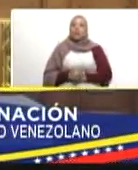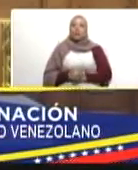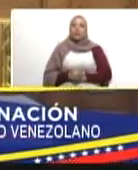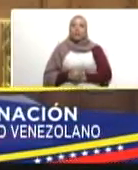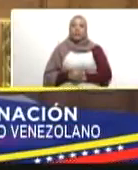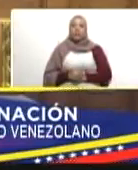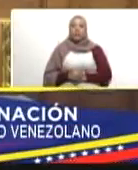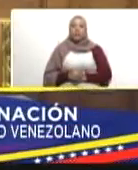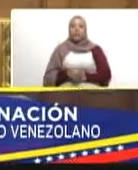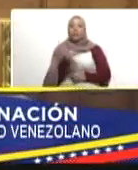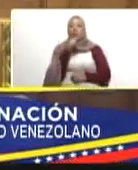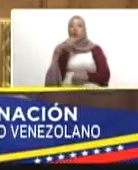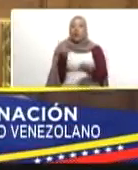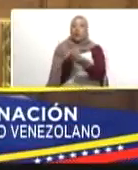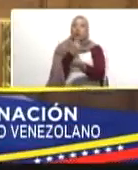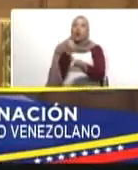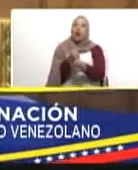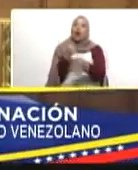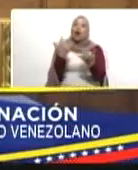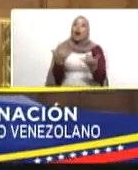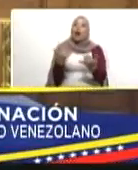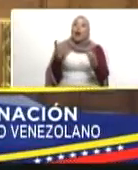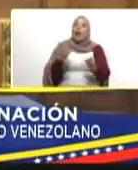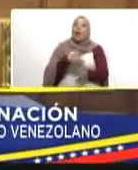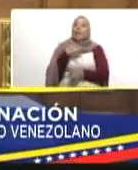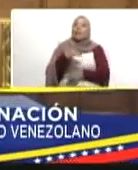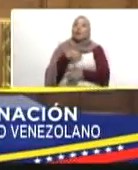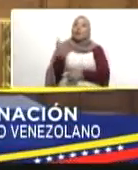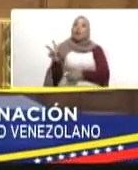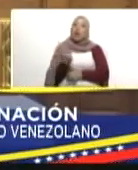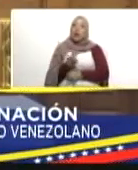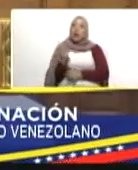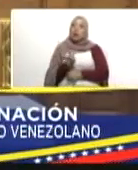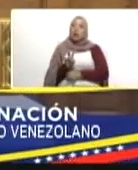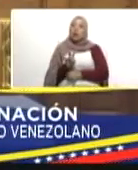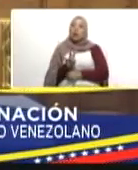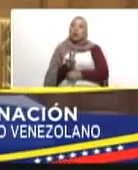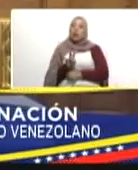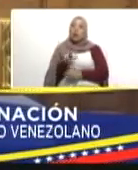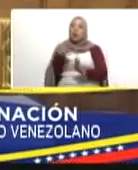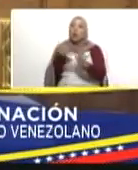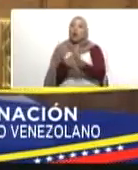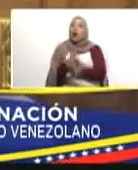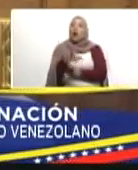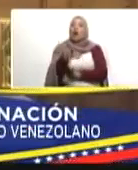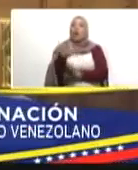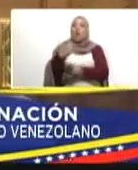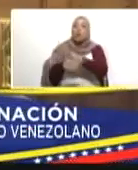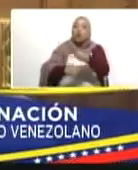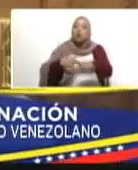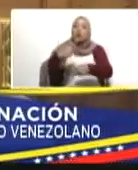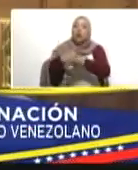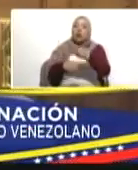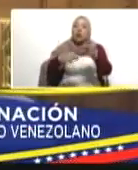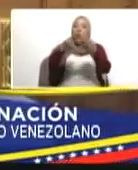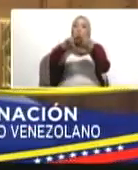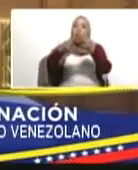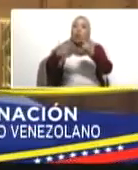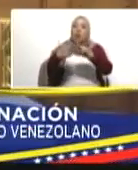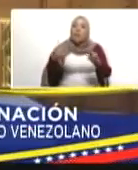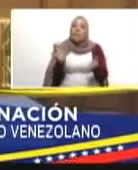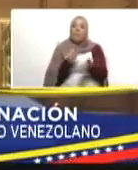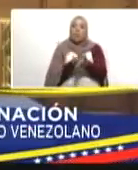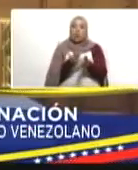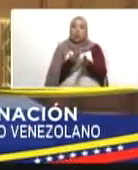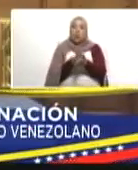y crear un caos y una conmoción en el país para cortar el proceso de paz de estabilidad